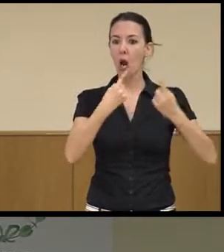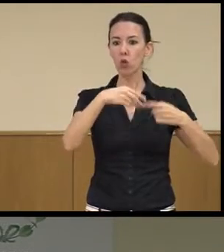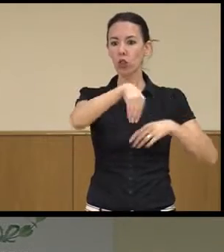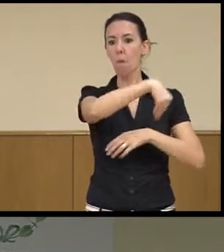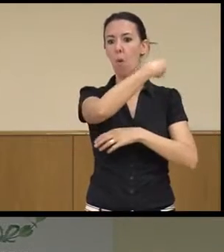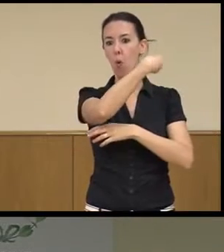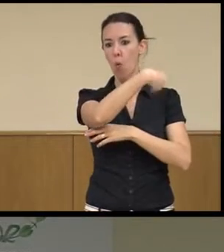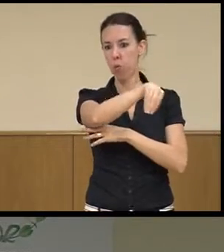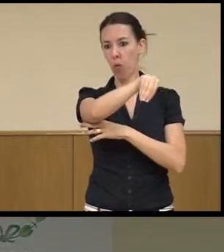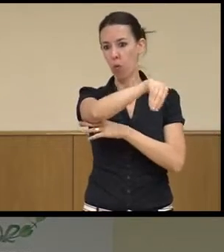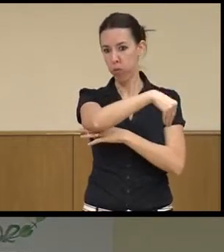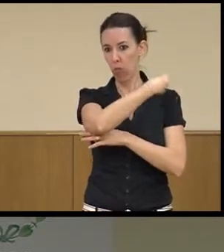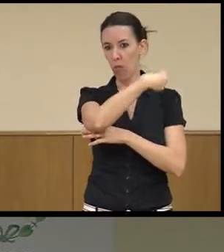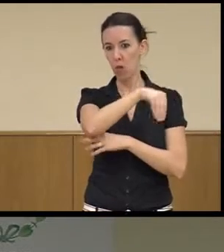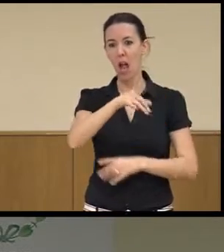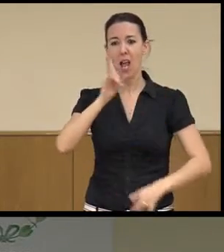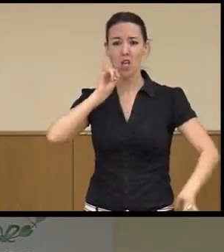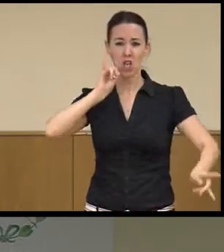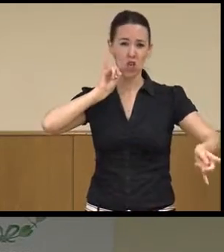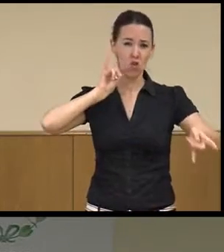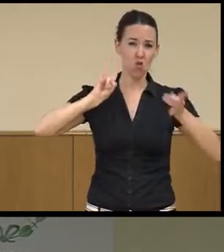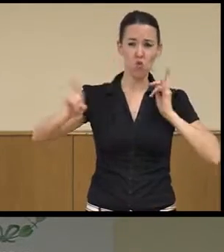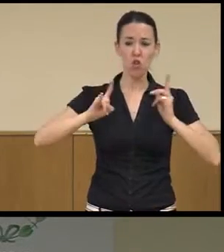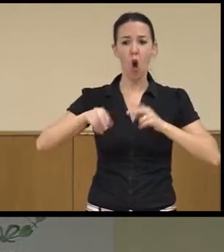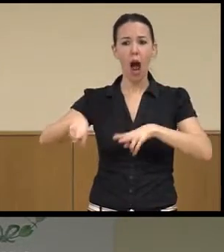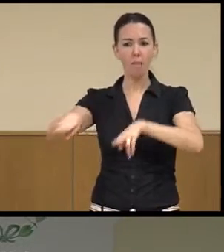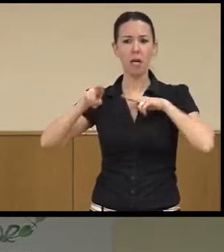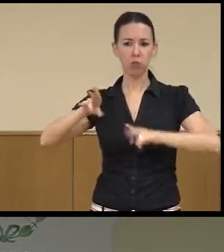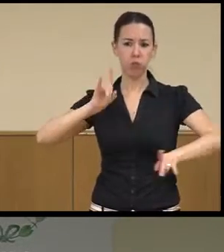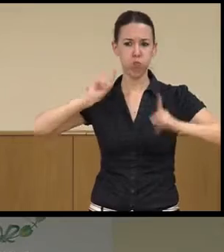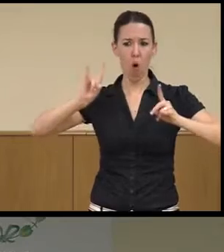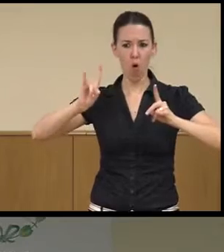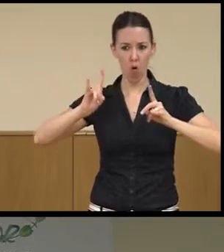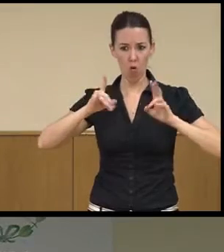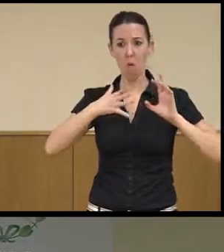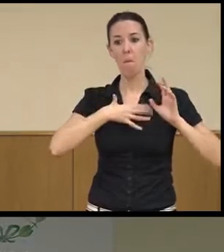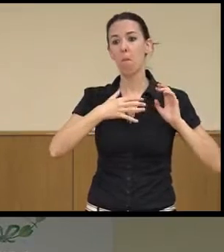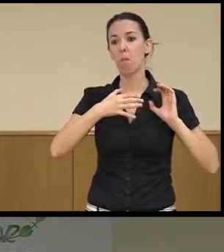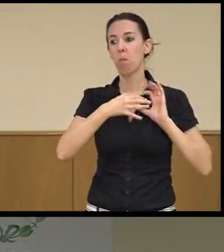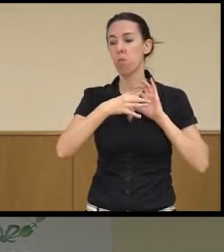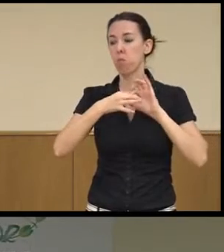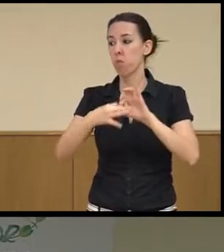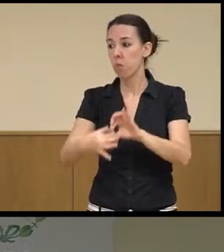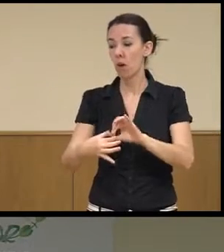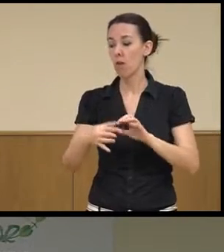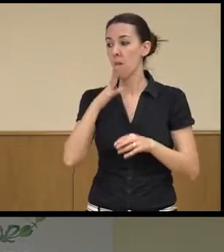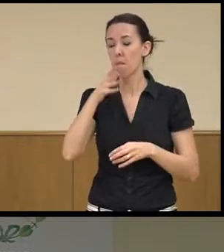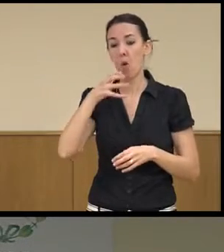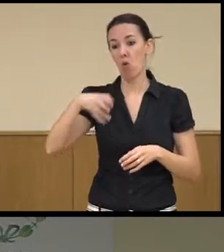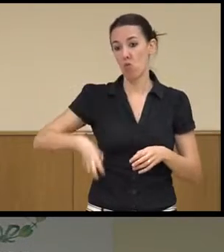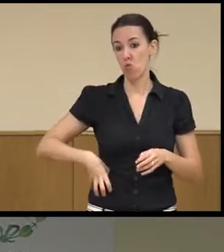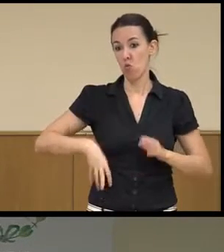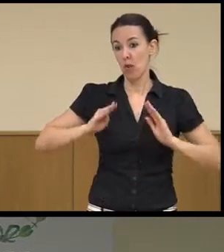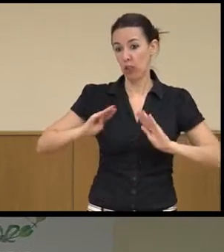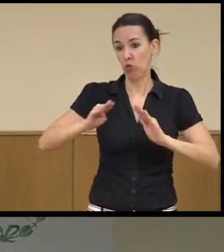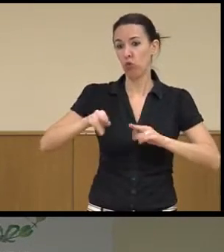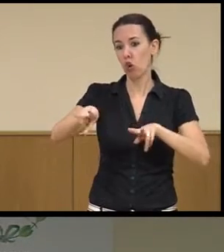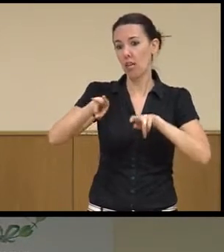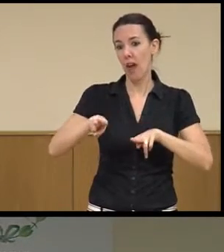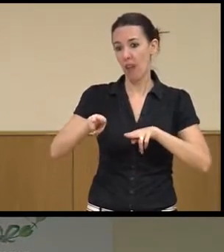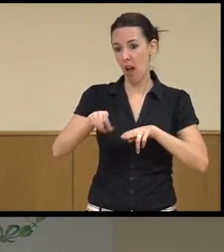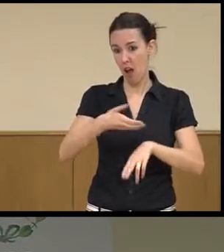sonería, al ruido estridente, armas de fuego posiblemente relacionadas con la afición cinegética de los archiduques y referencia